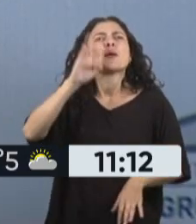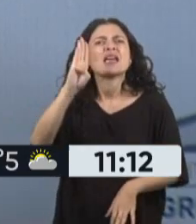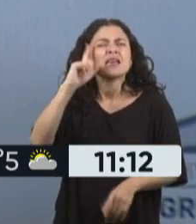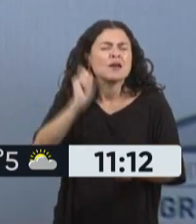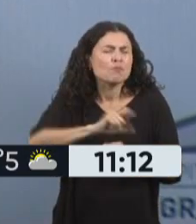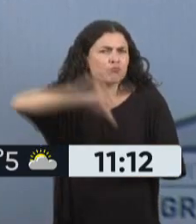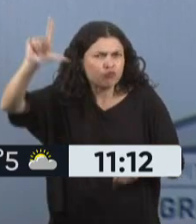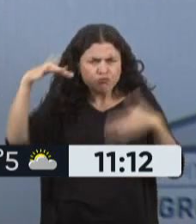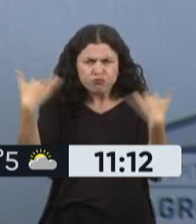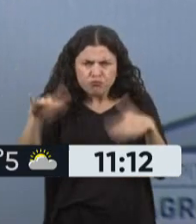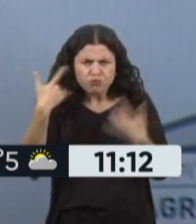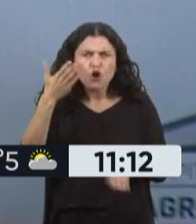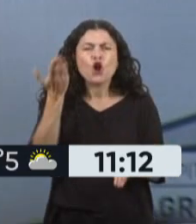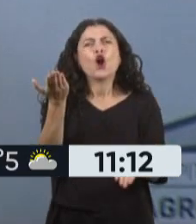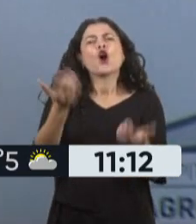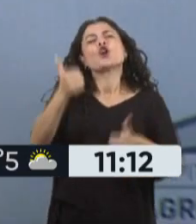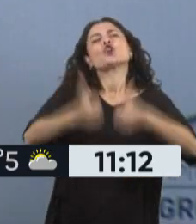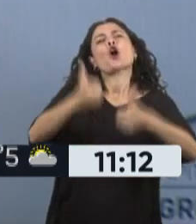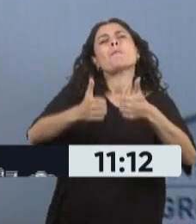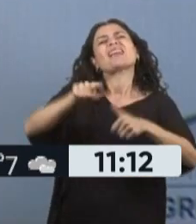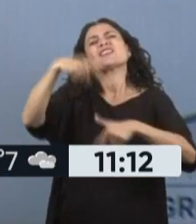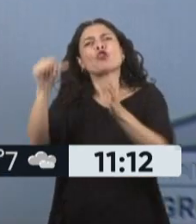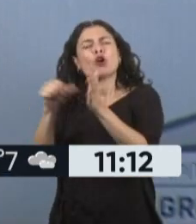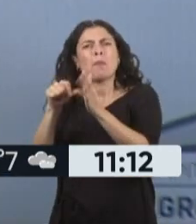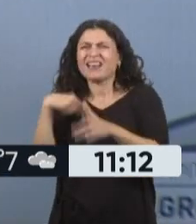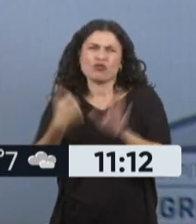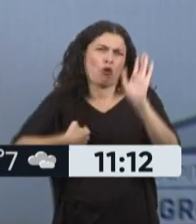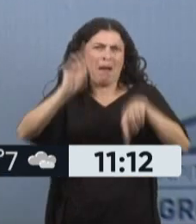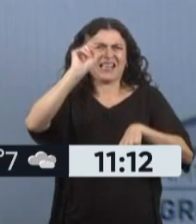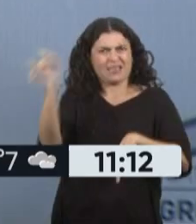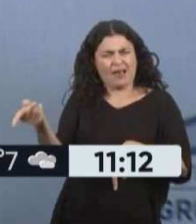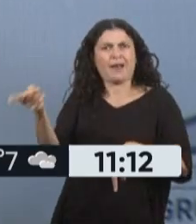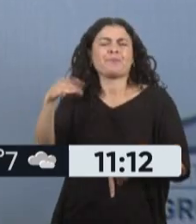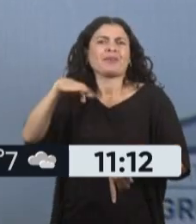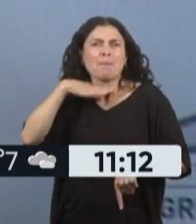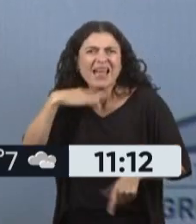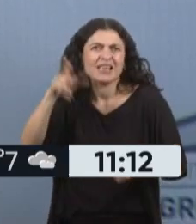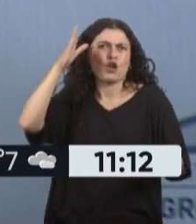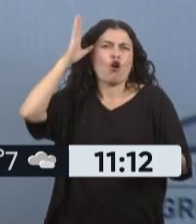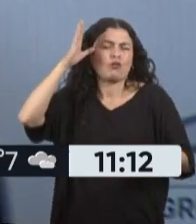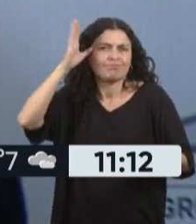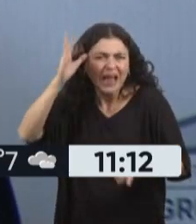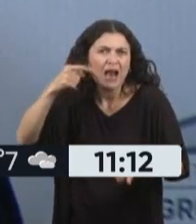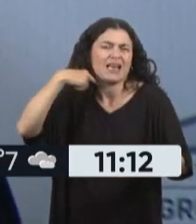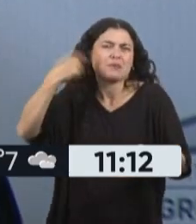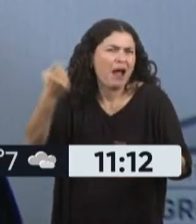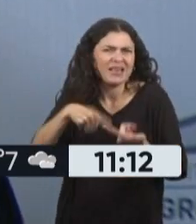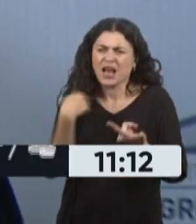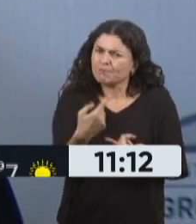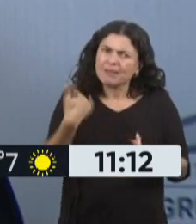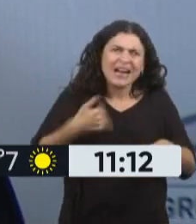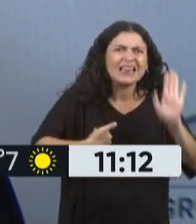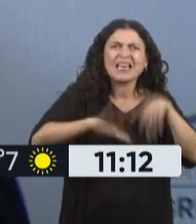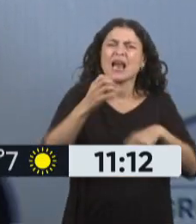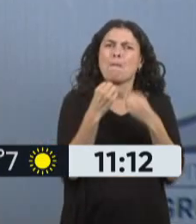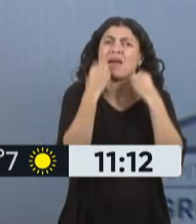y Perú juntos. En resumen, cuando éramos ese faro de faros que hoy queremos volver a ser. En el centro de